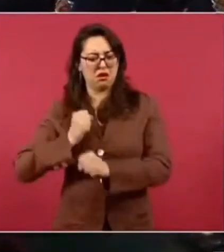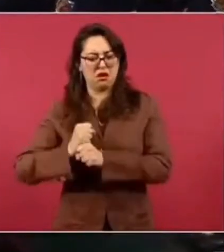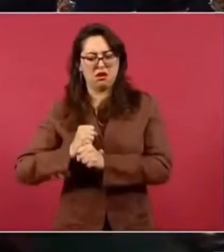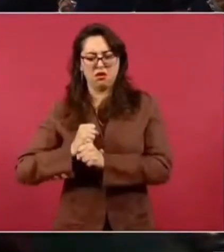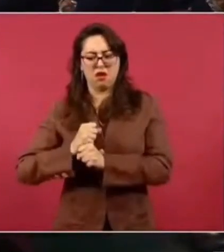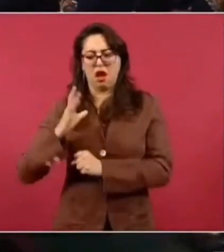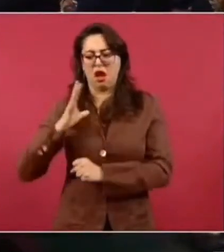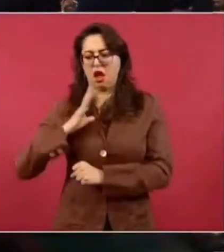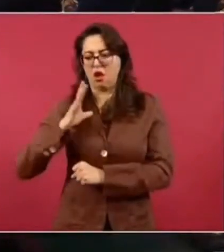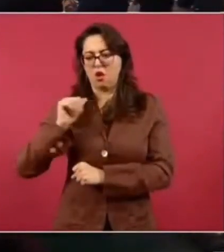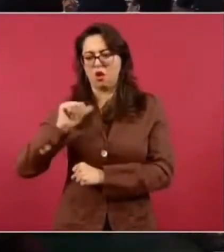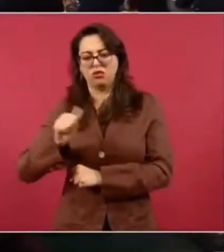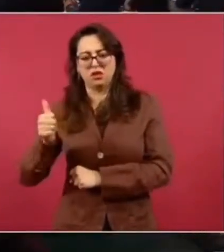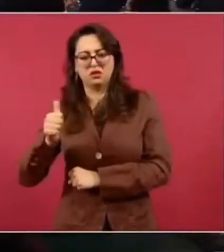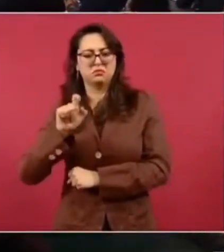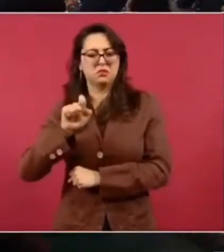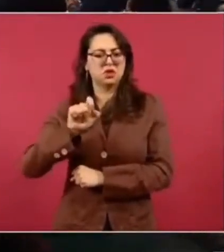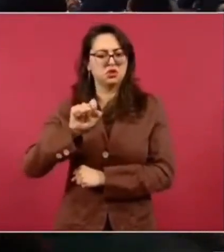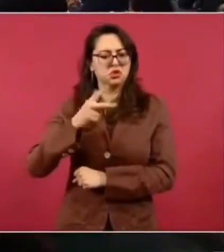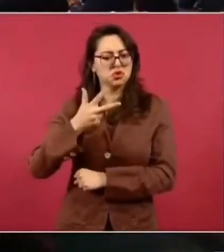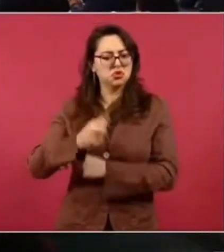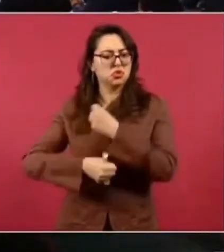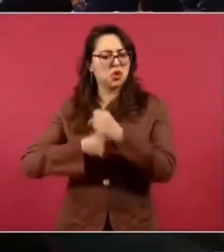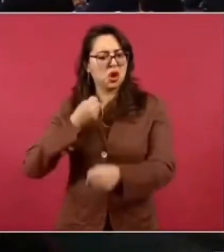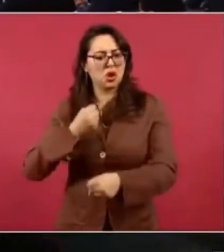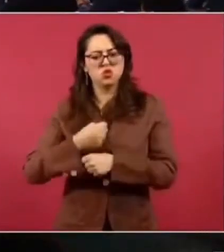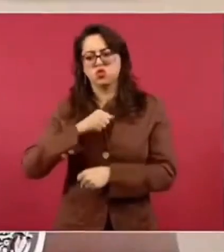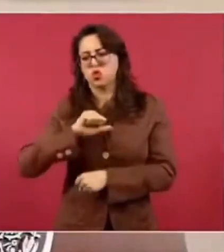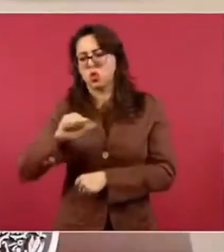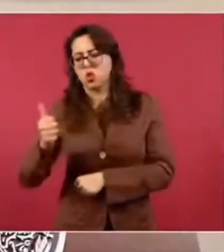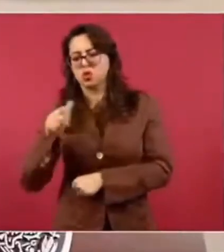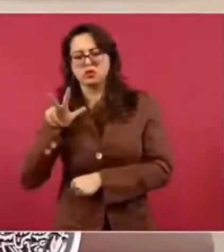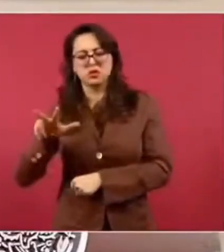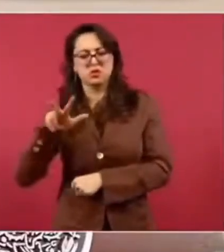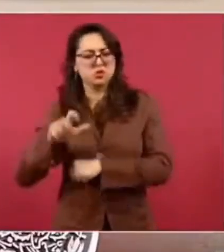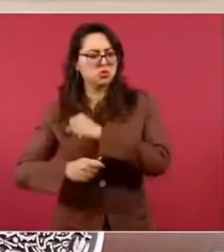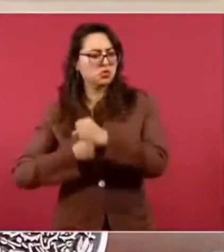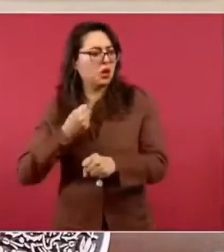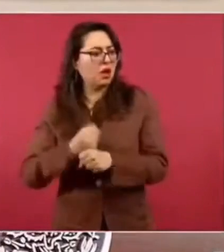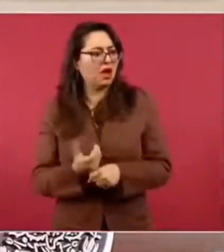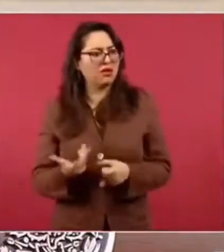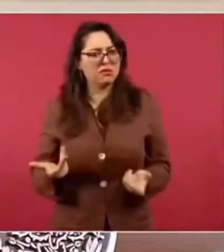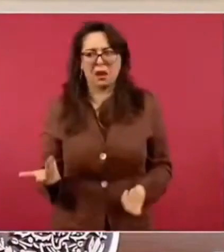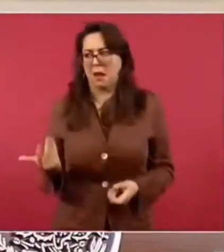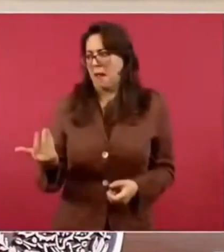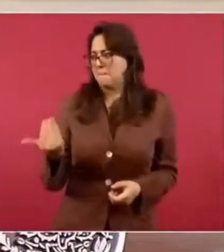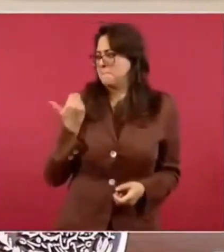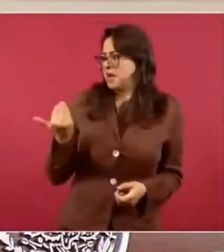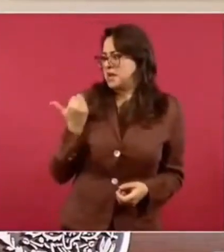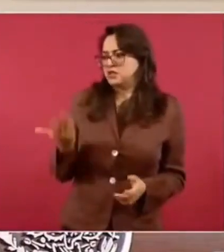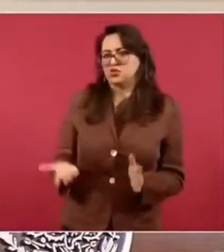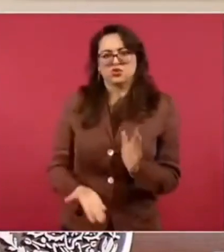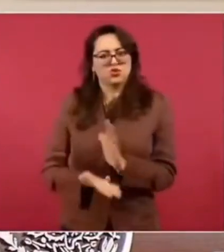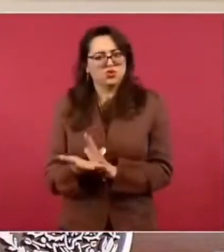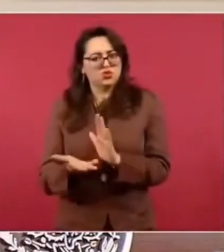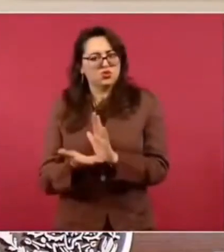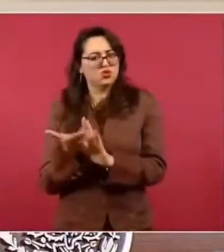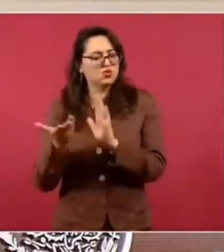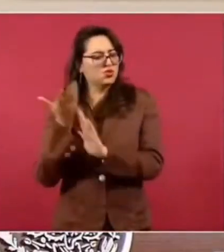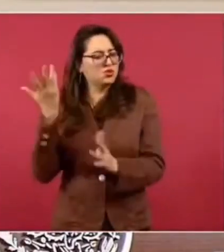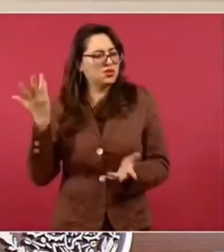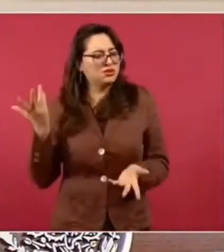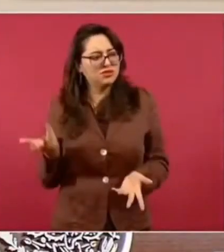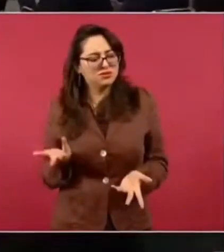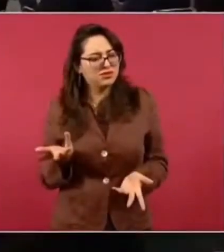Planta por planta, porque es importante que se conozca de cuánto, de cuándo